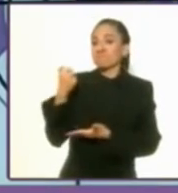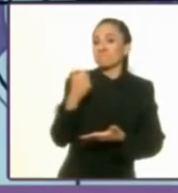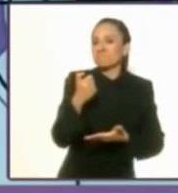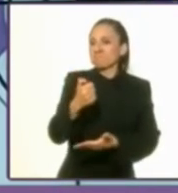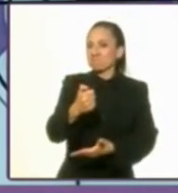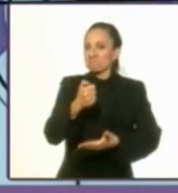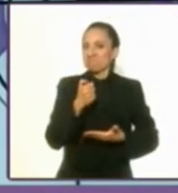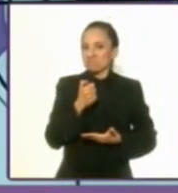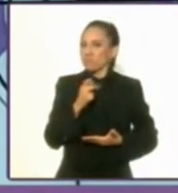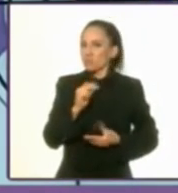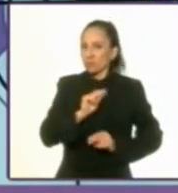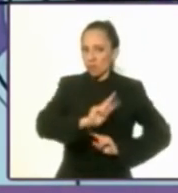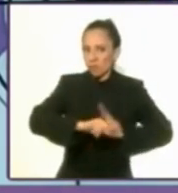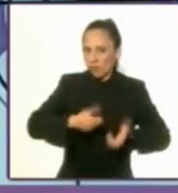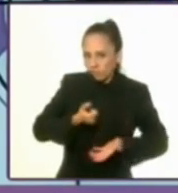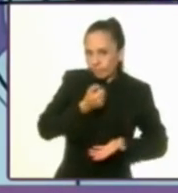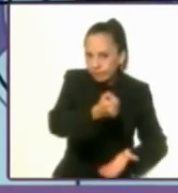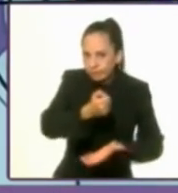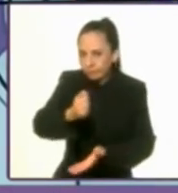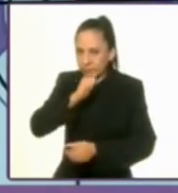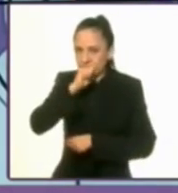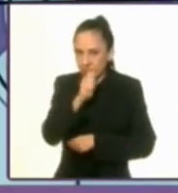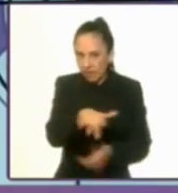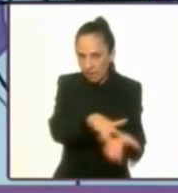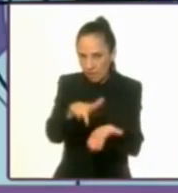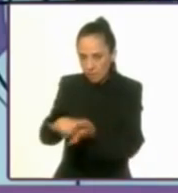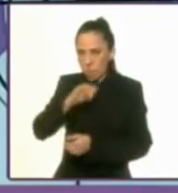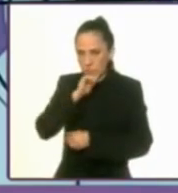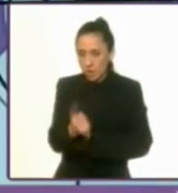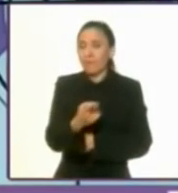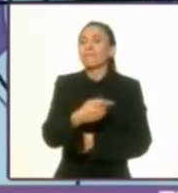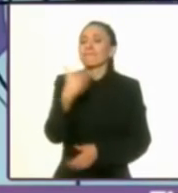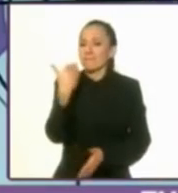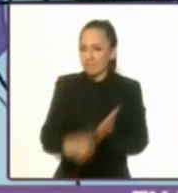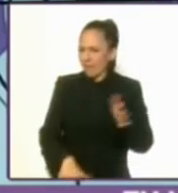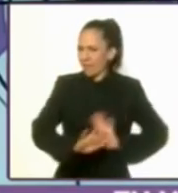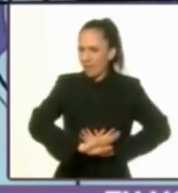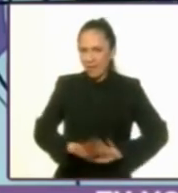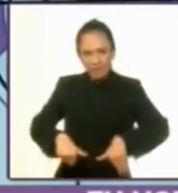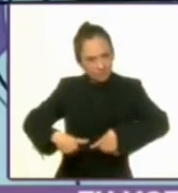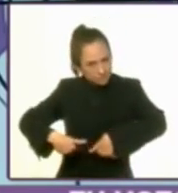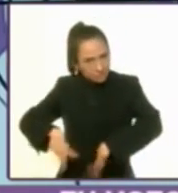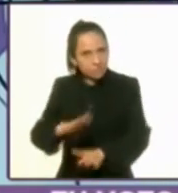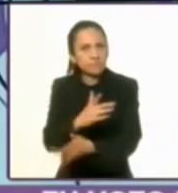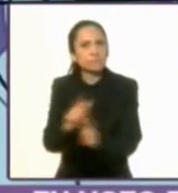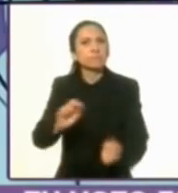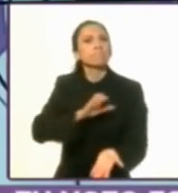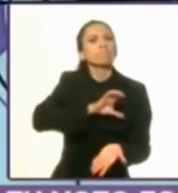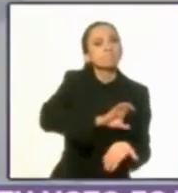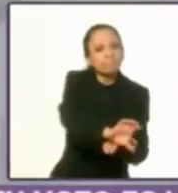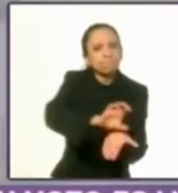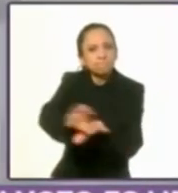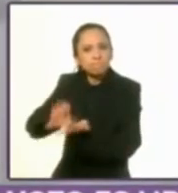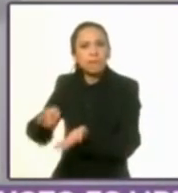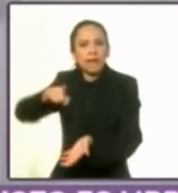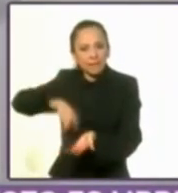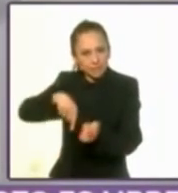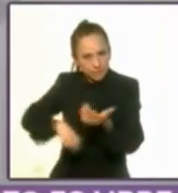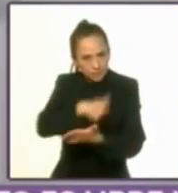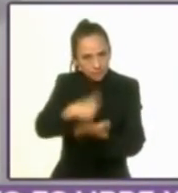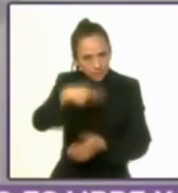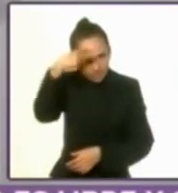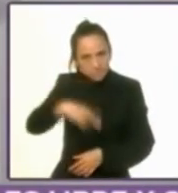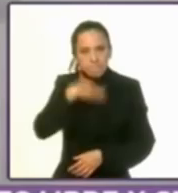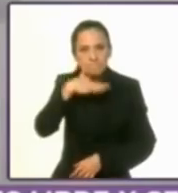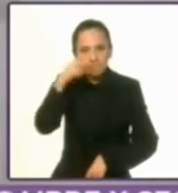esos centros deportivos necesitamos liberarlos de esta corrupción en la ciudad de mexico el mensaje más